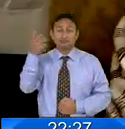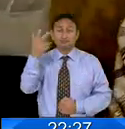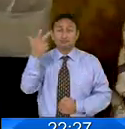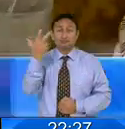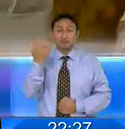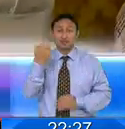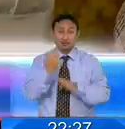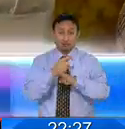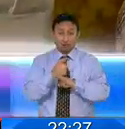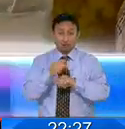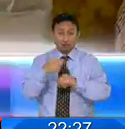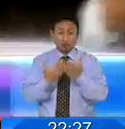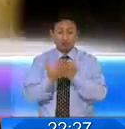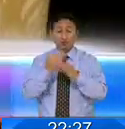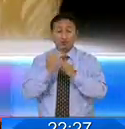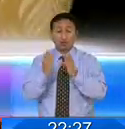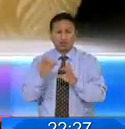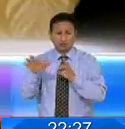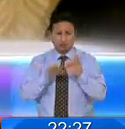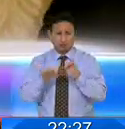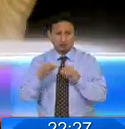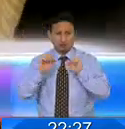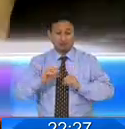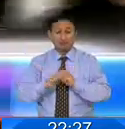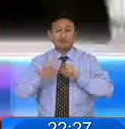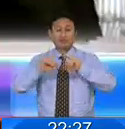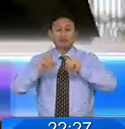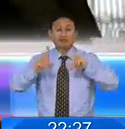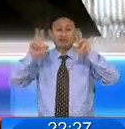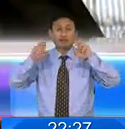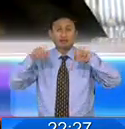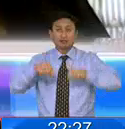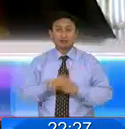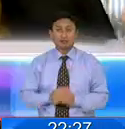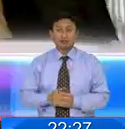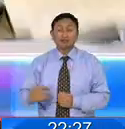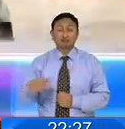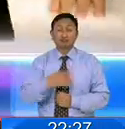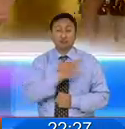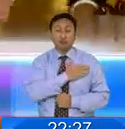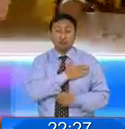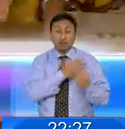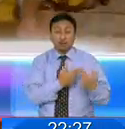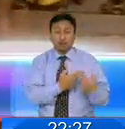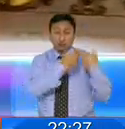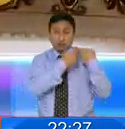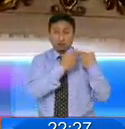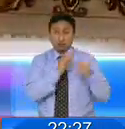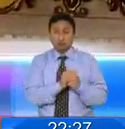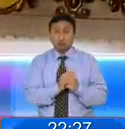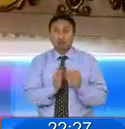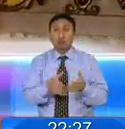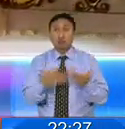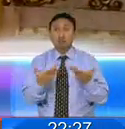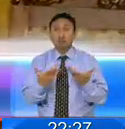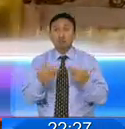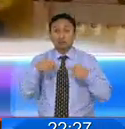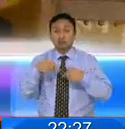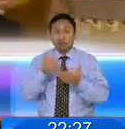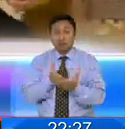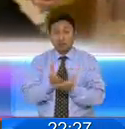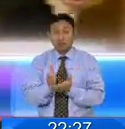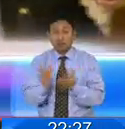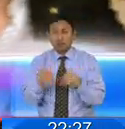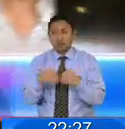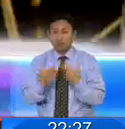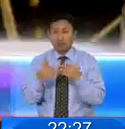13 minutos, la nueva funcionaria se refirió a diferentes temas relacionados con lo que será su gestión y el camino que debería tener el país para la